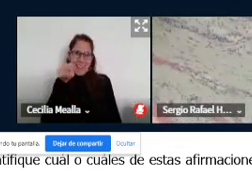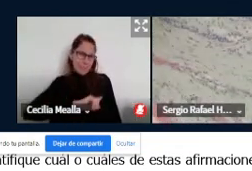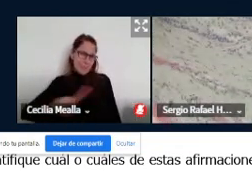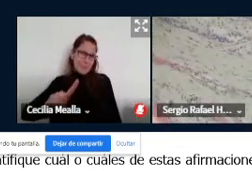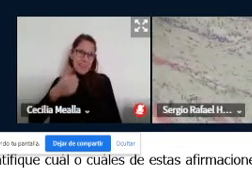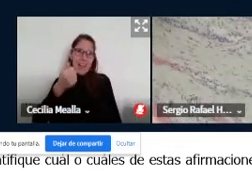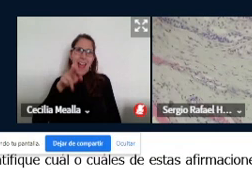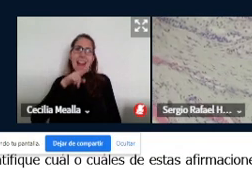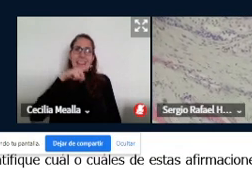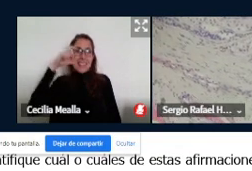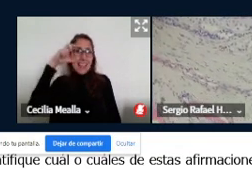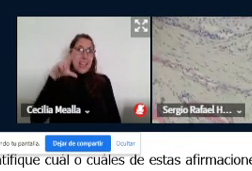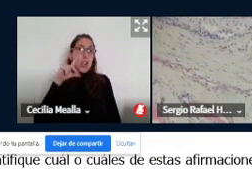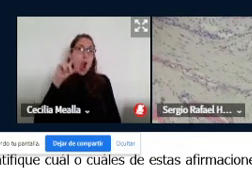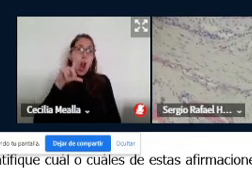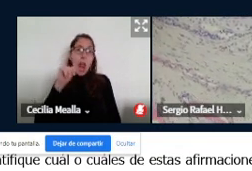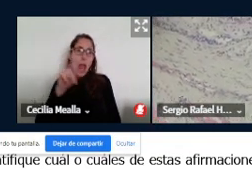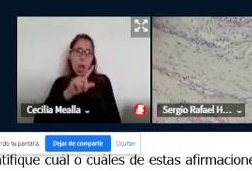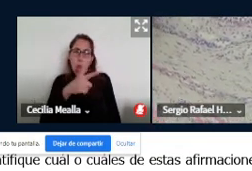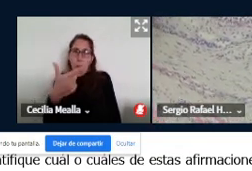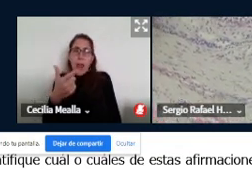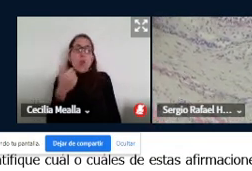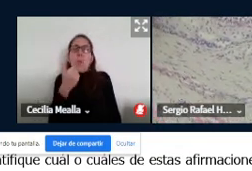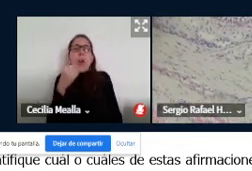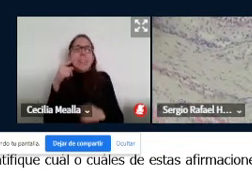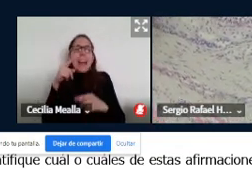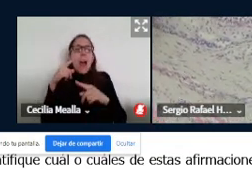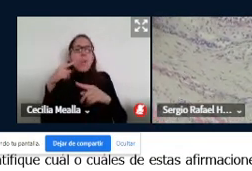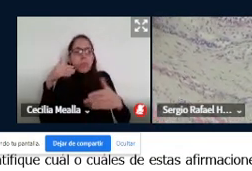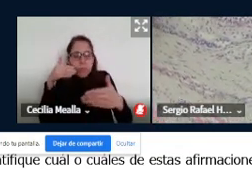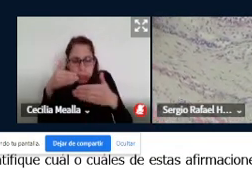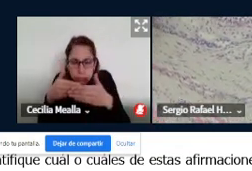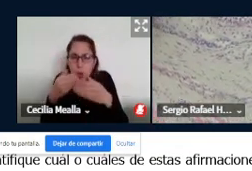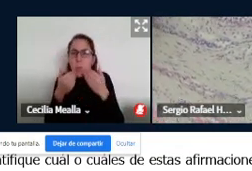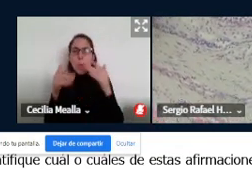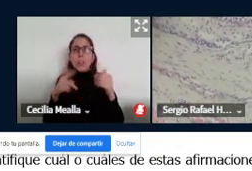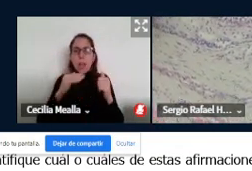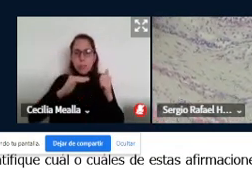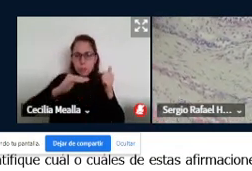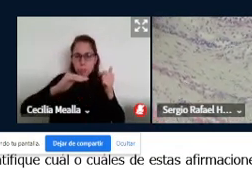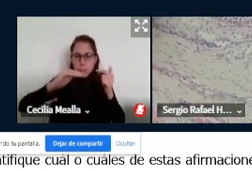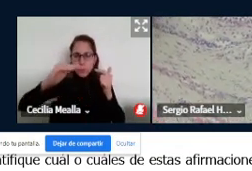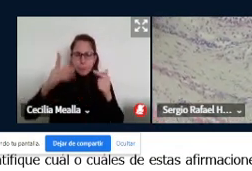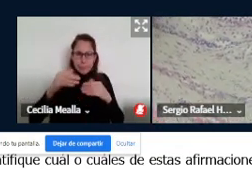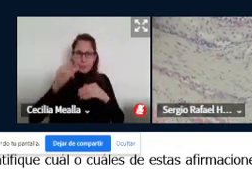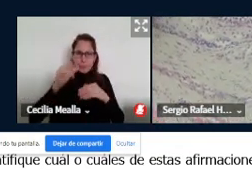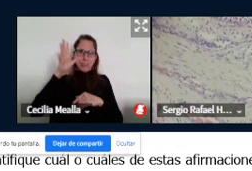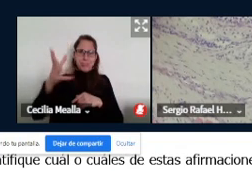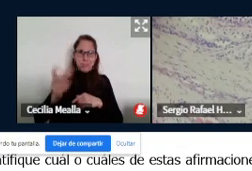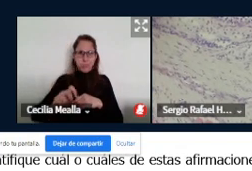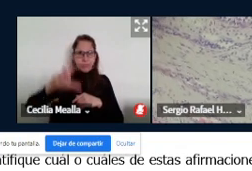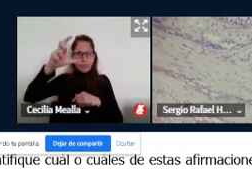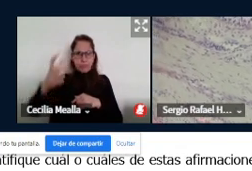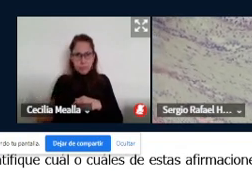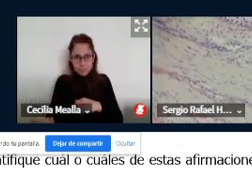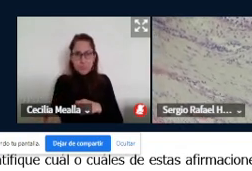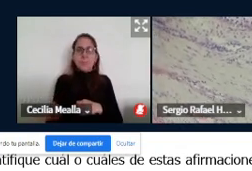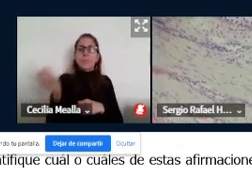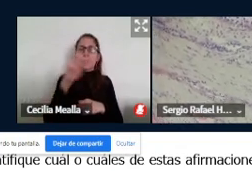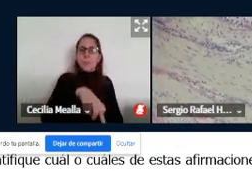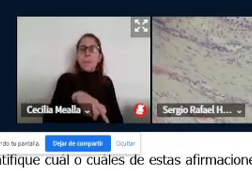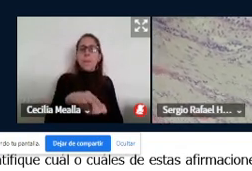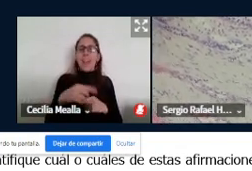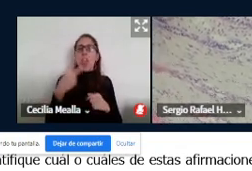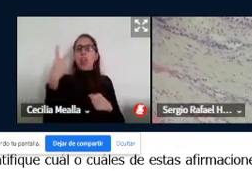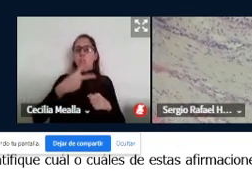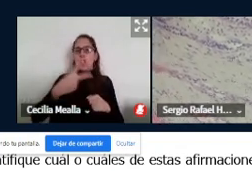nunca una arteriola. Por más que no veamos el aumento, contamos las capas, ¿sí? Falsa. En la imagen se observa una